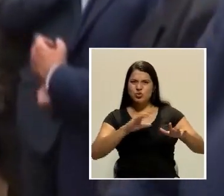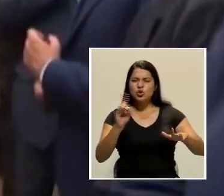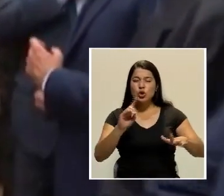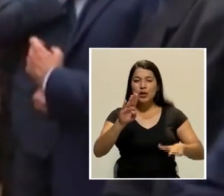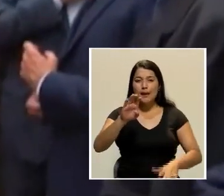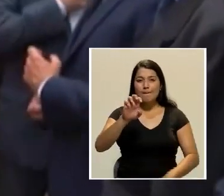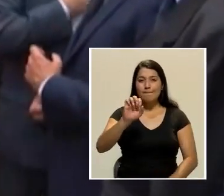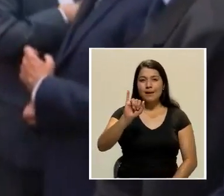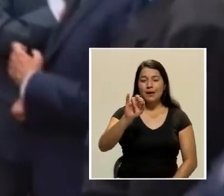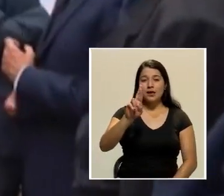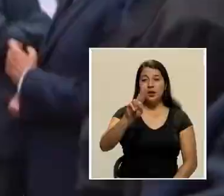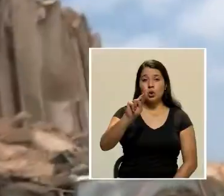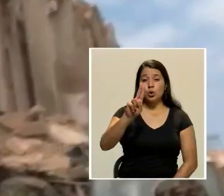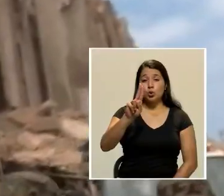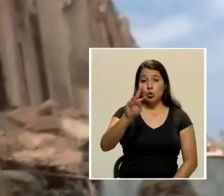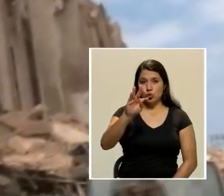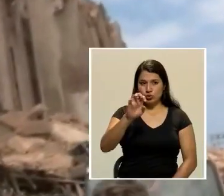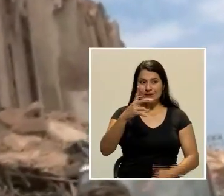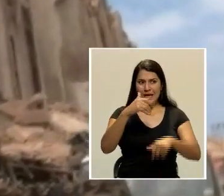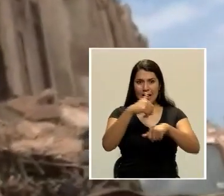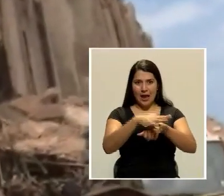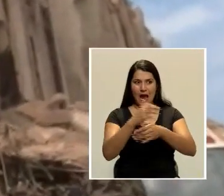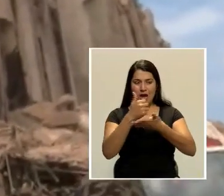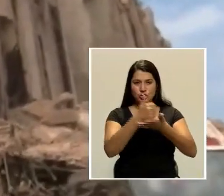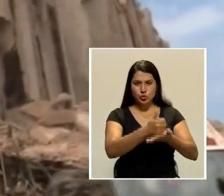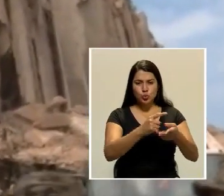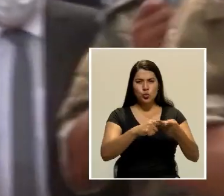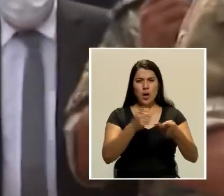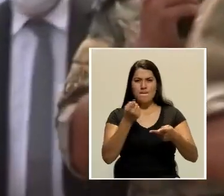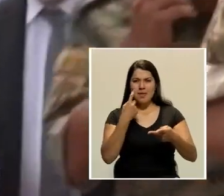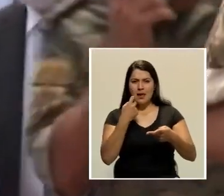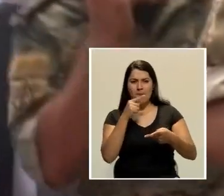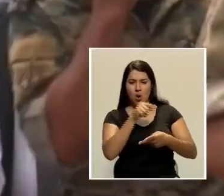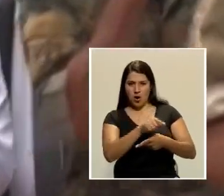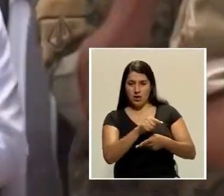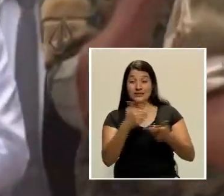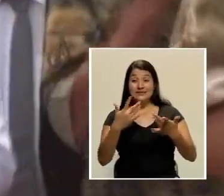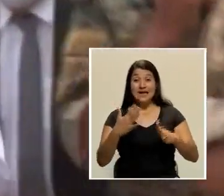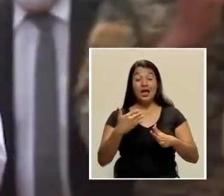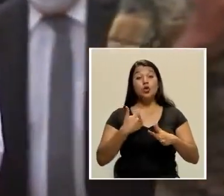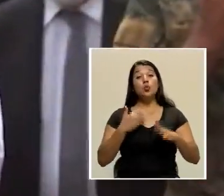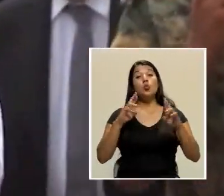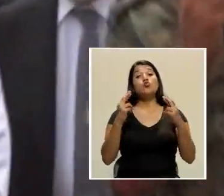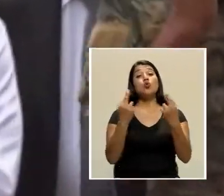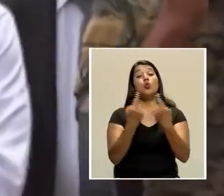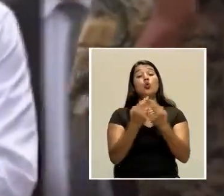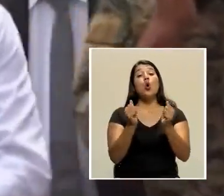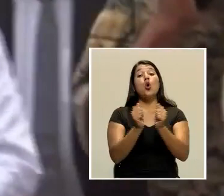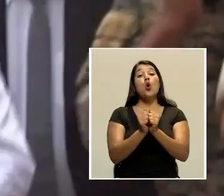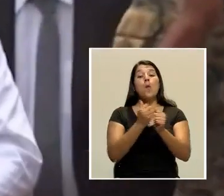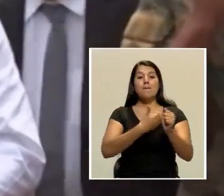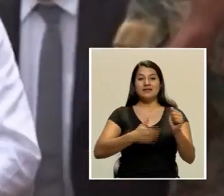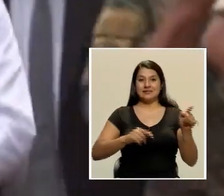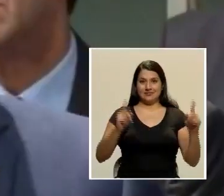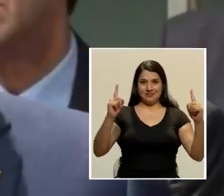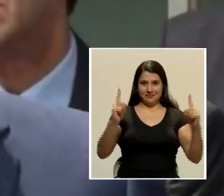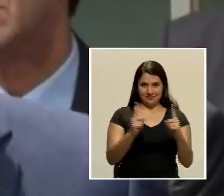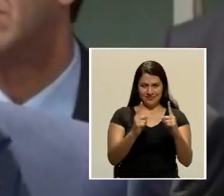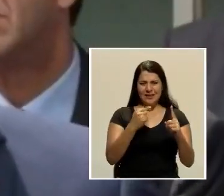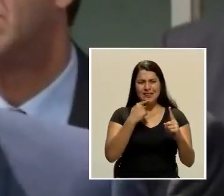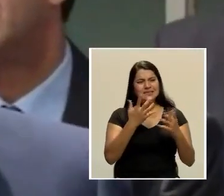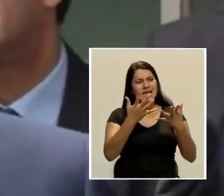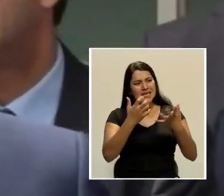El presidente francés Emmanuel Macron visitó el jueves la capital de Líbano, apenas 2 días después de las devastadoras explosiones en el puerto